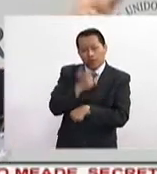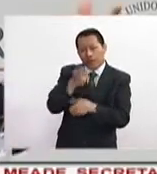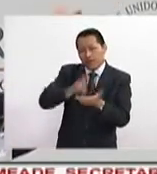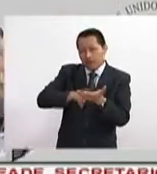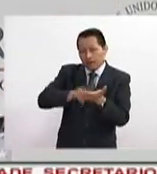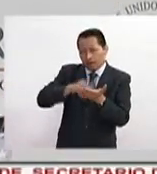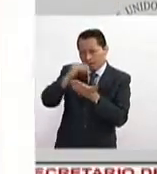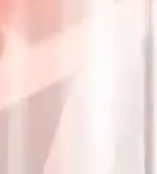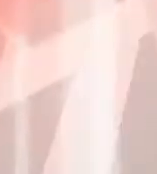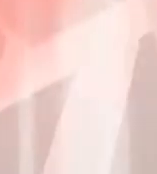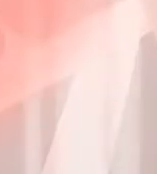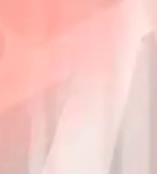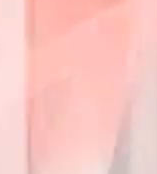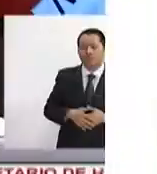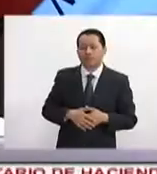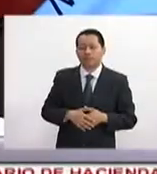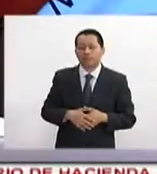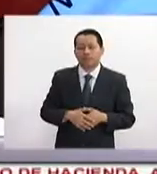consumidores.